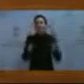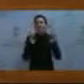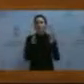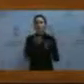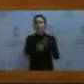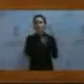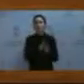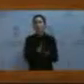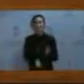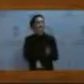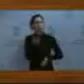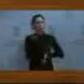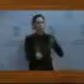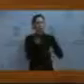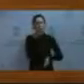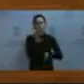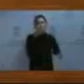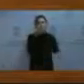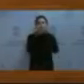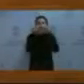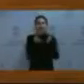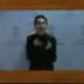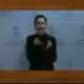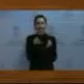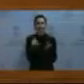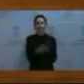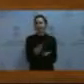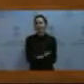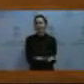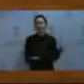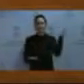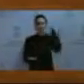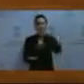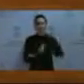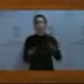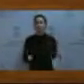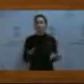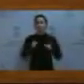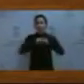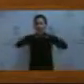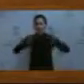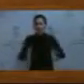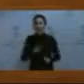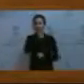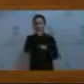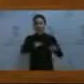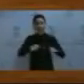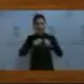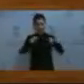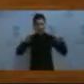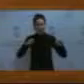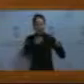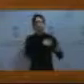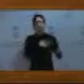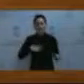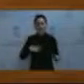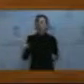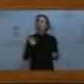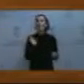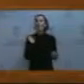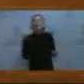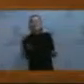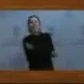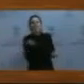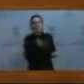ver el bosque. No cabe duda que todos los aquí presentes queremos o deberíamos querer avanzar